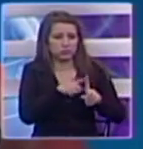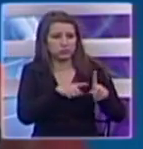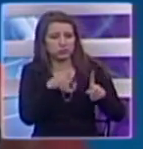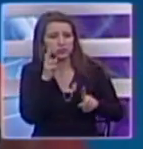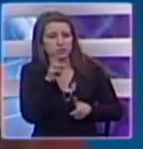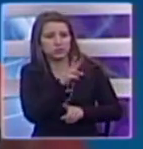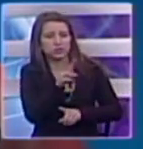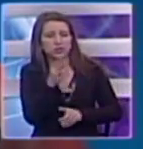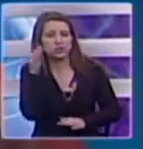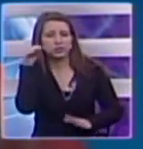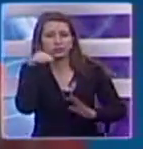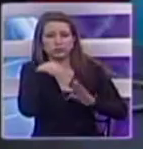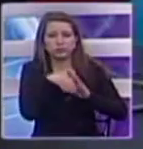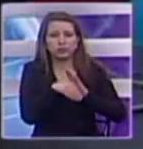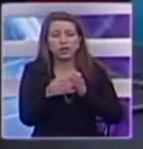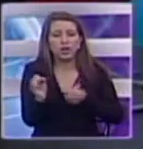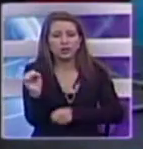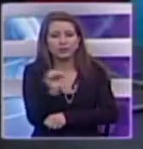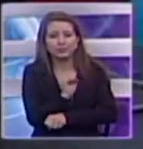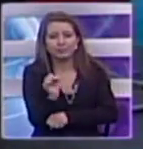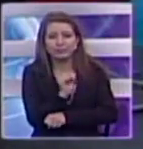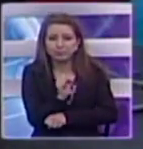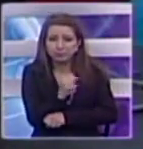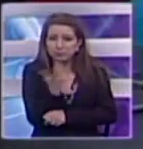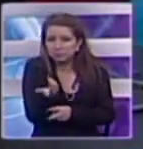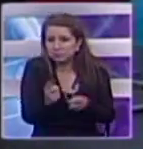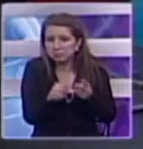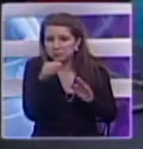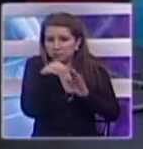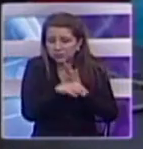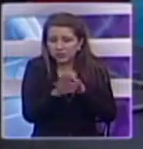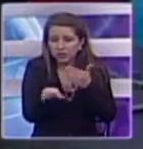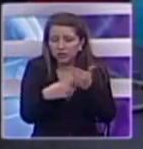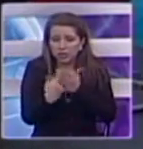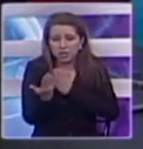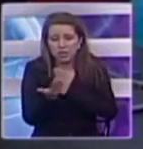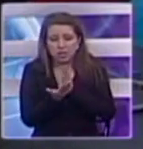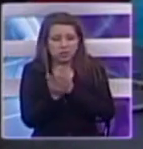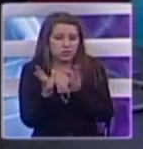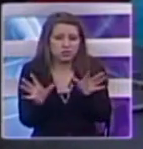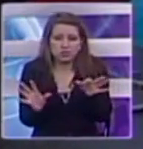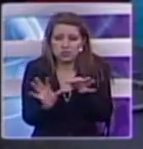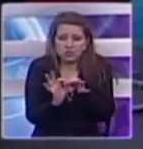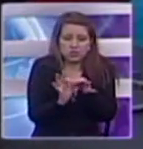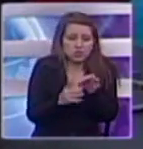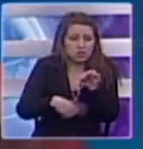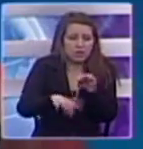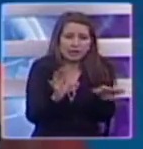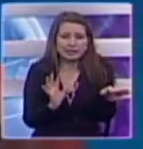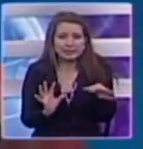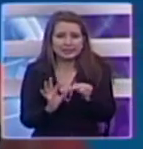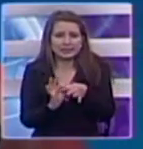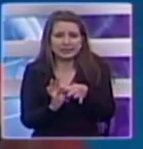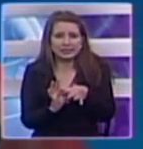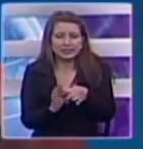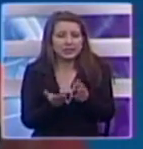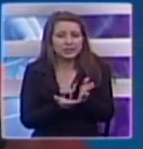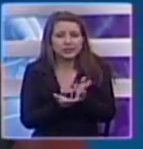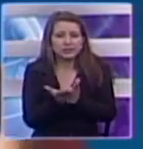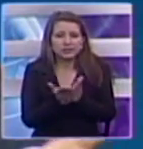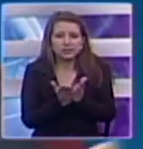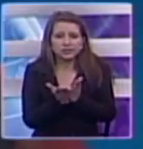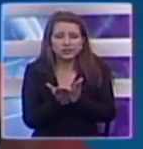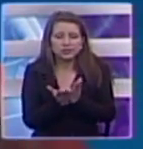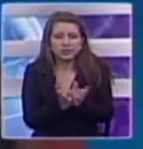ejemplo, la caída de las ventas de los vehículos. Con ello, todos los servicios que vienen atados directamente, de servicios